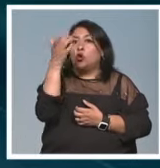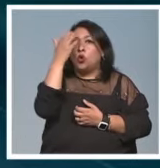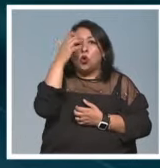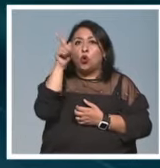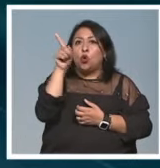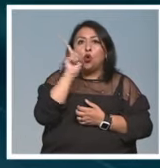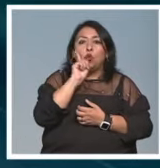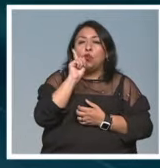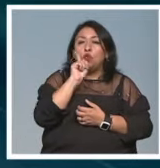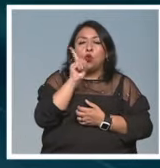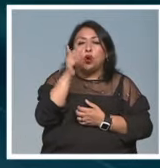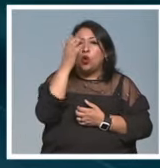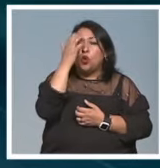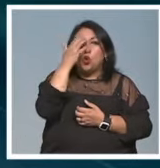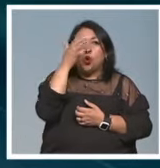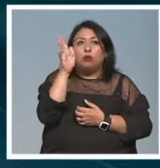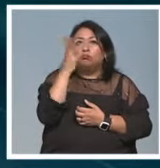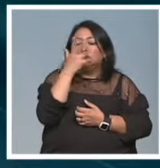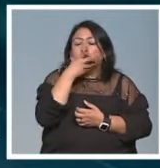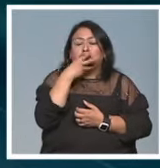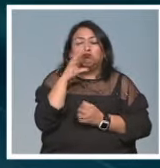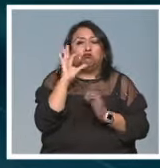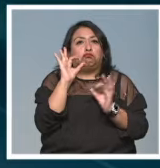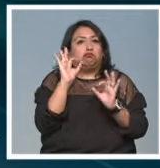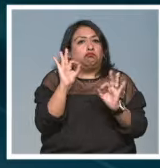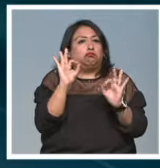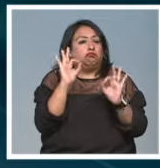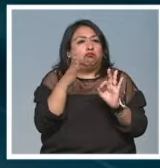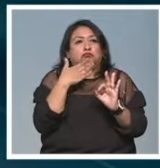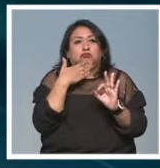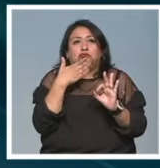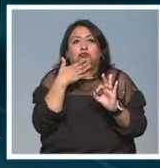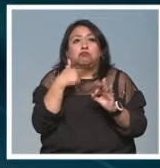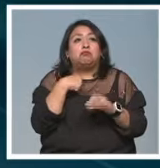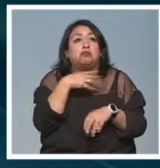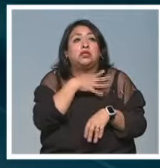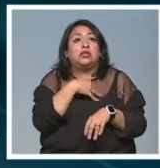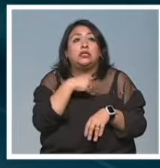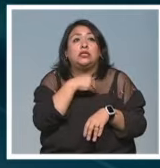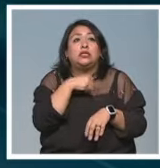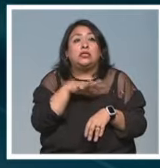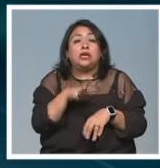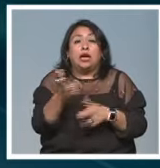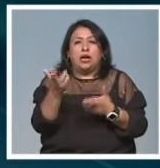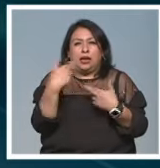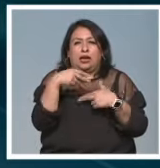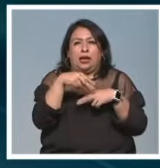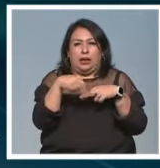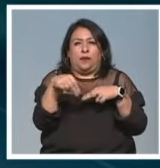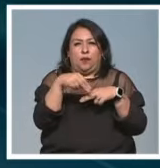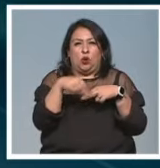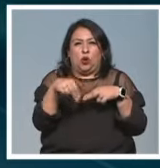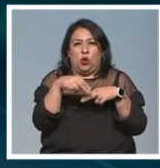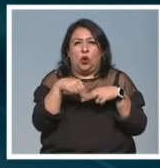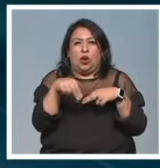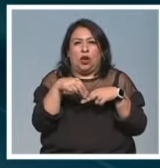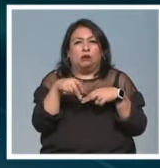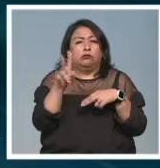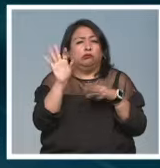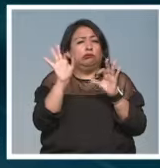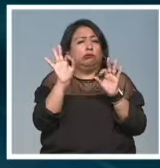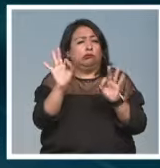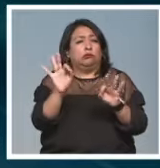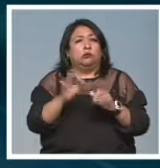conocía. Y fabuloso, fabuloso. Mi hija nos regaló los boletos y genial.